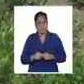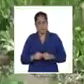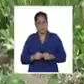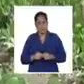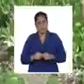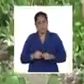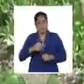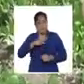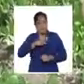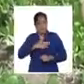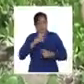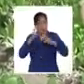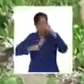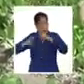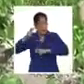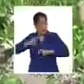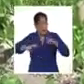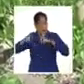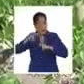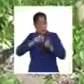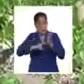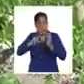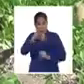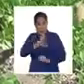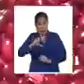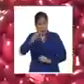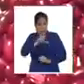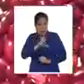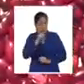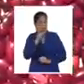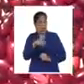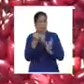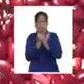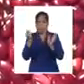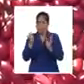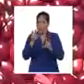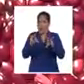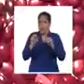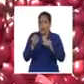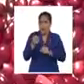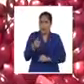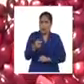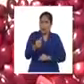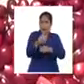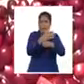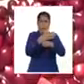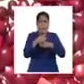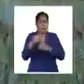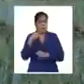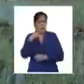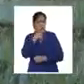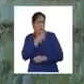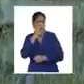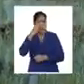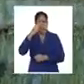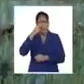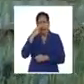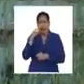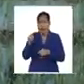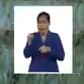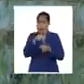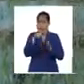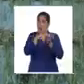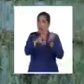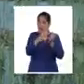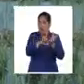Estación Territorial de Investigaciones de Granos de Camagüey ha logrado validar e introducir numerosas variedades en áreas arroceras y de